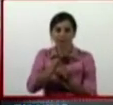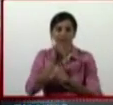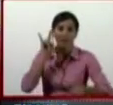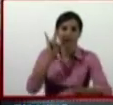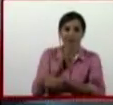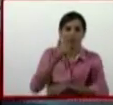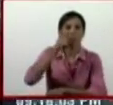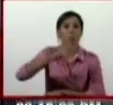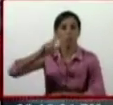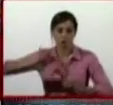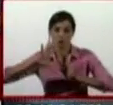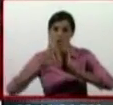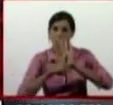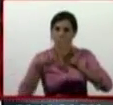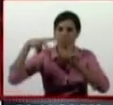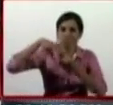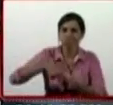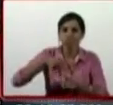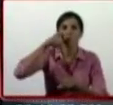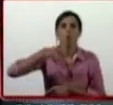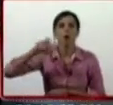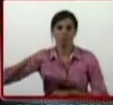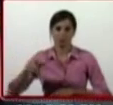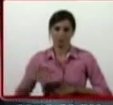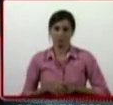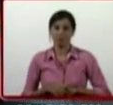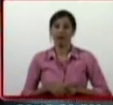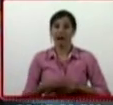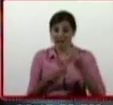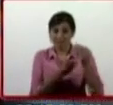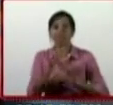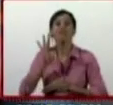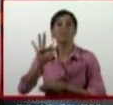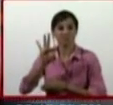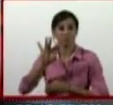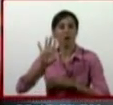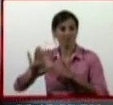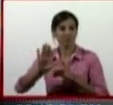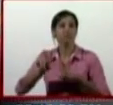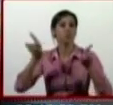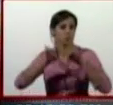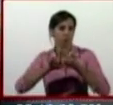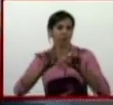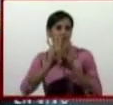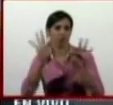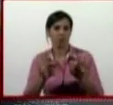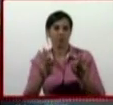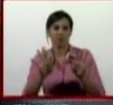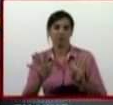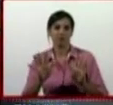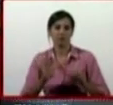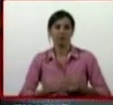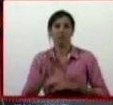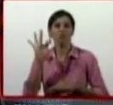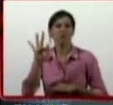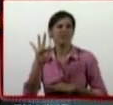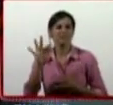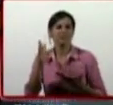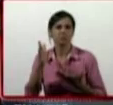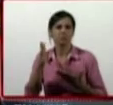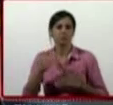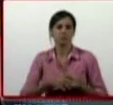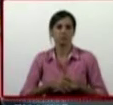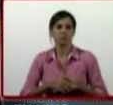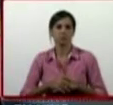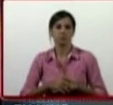pueblos, para oprimir los pueblos. El fascismo es un poquito de todo. El fascismo, sobre todo,